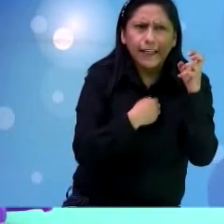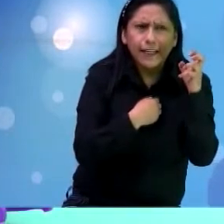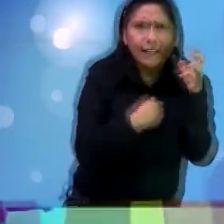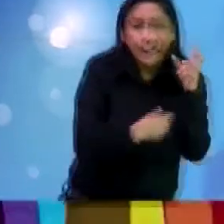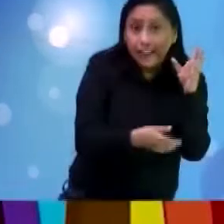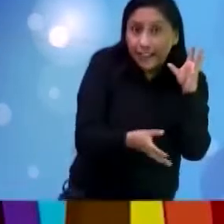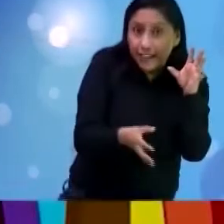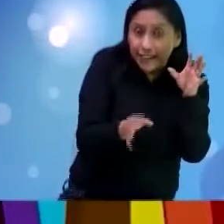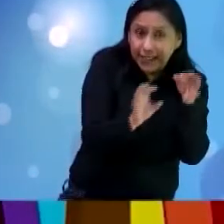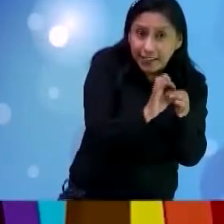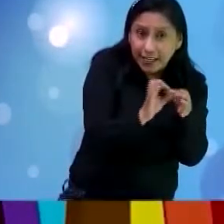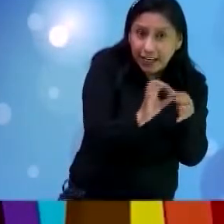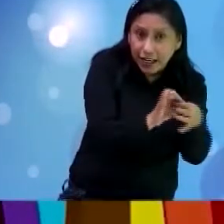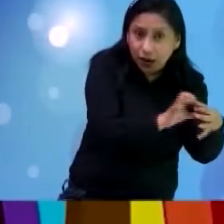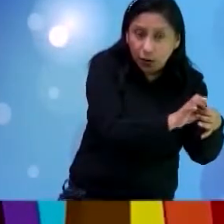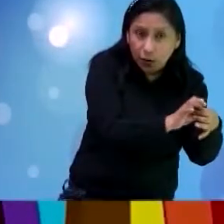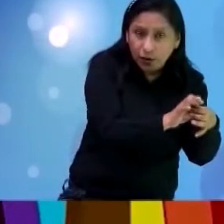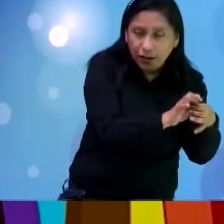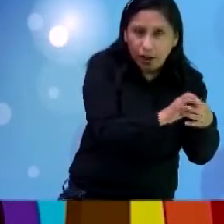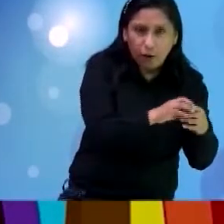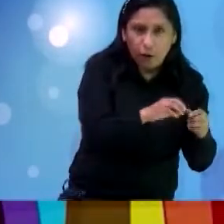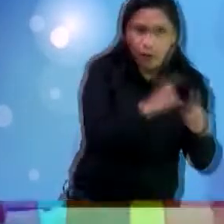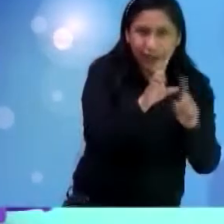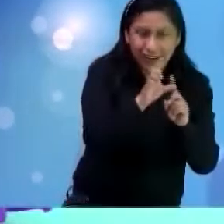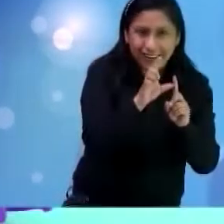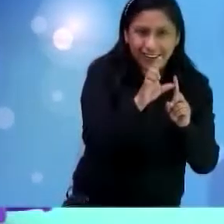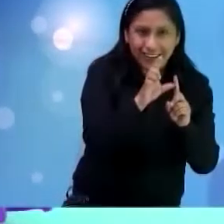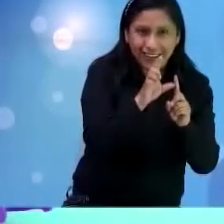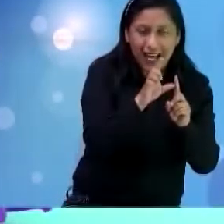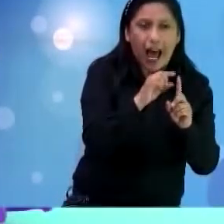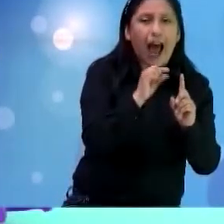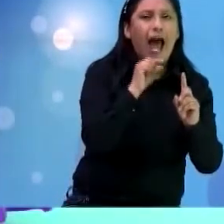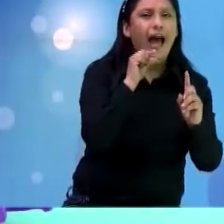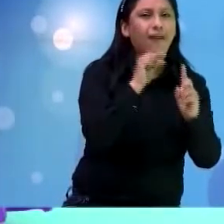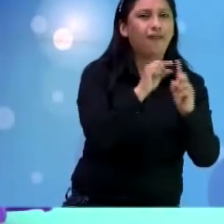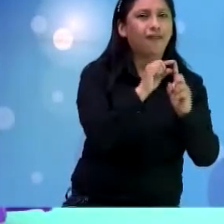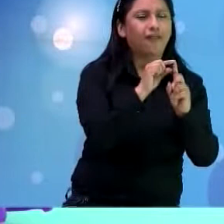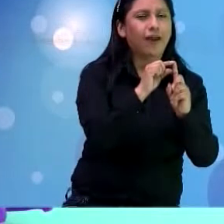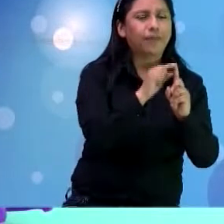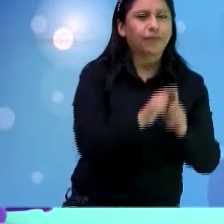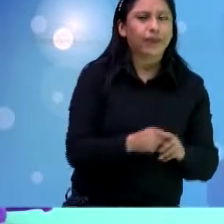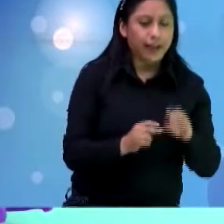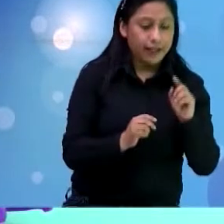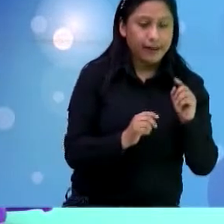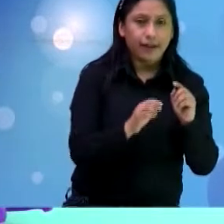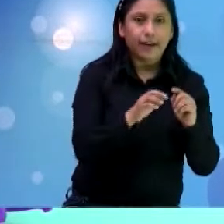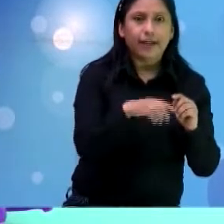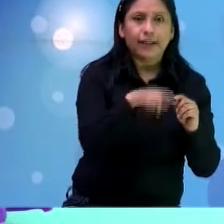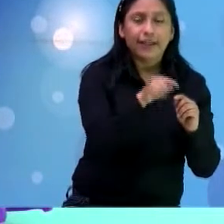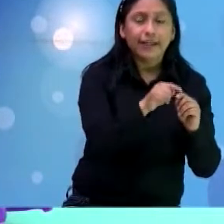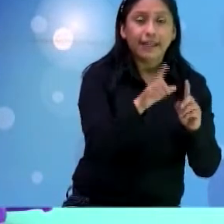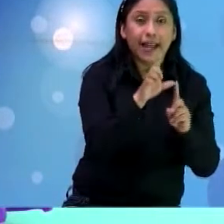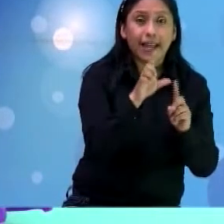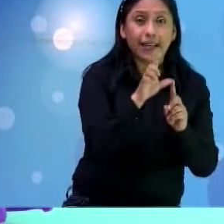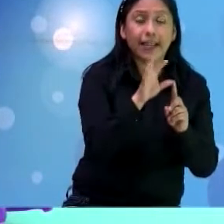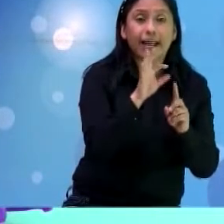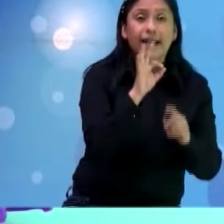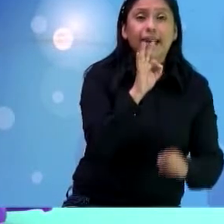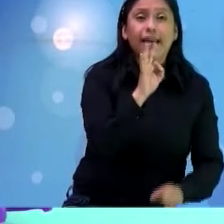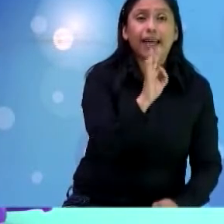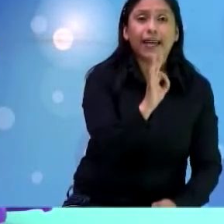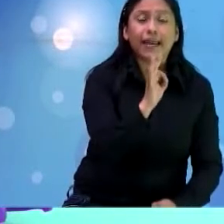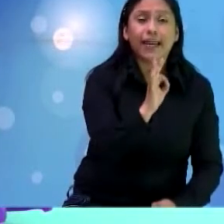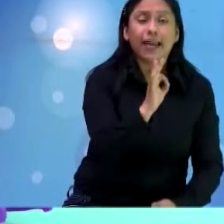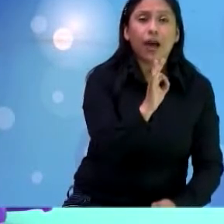letras, forman una palabra. ¿Cuál será el sonido de esta letra? El sonido de